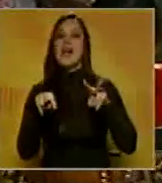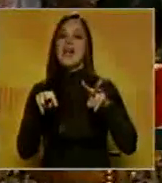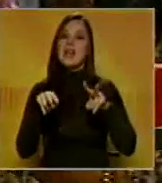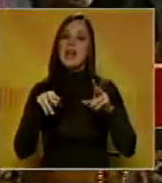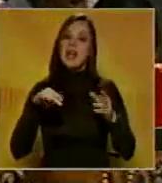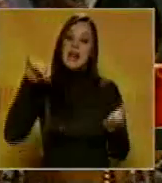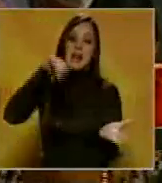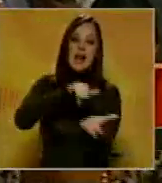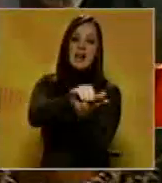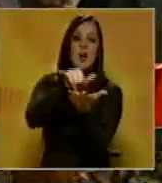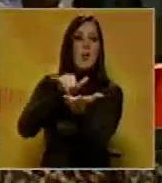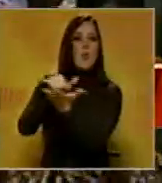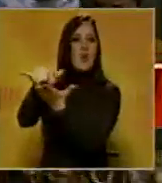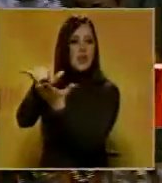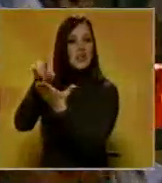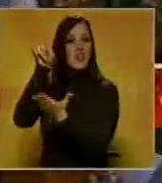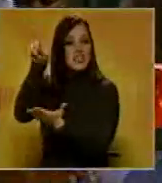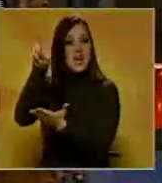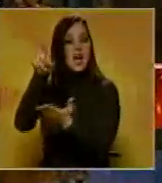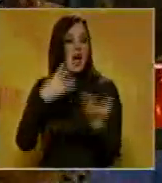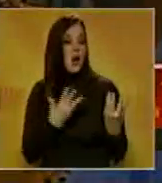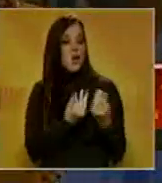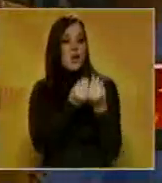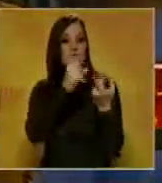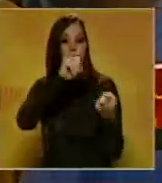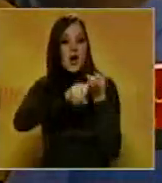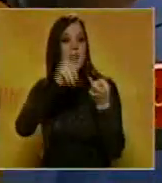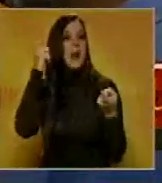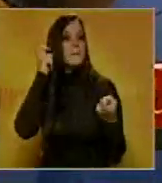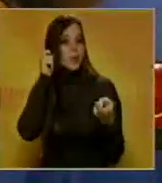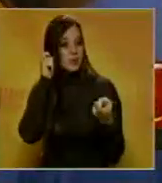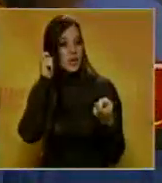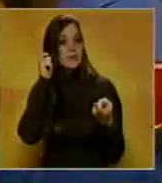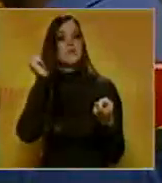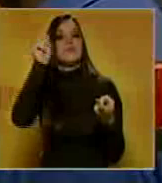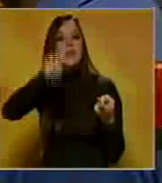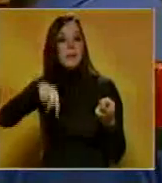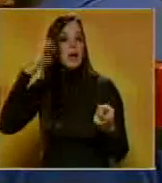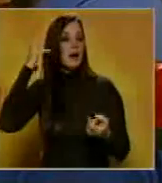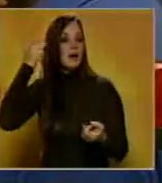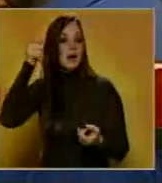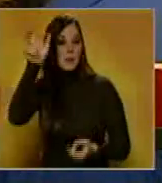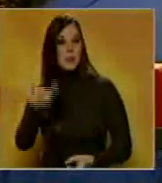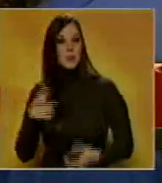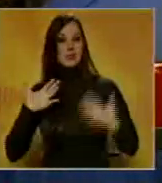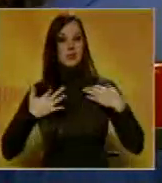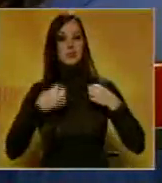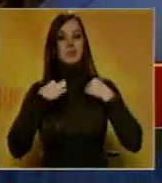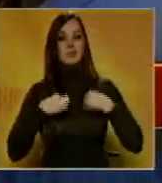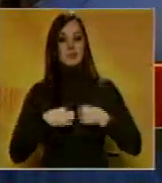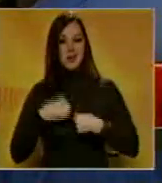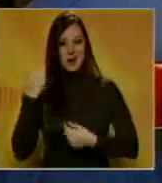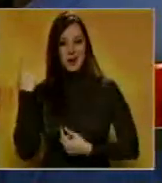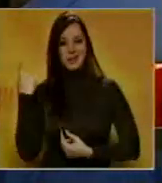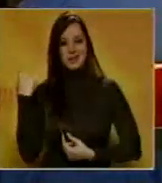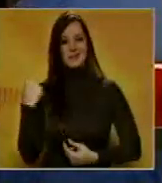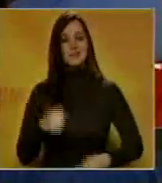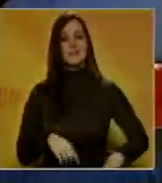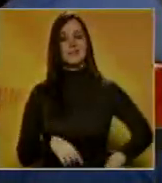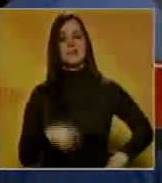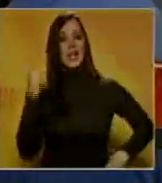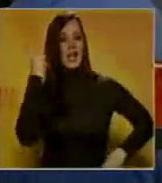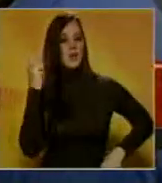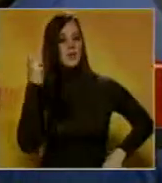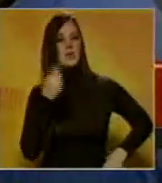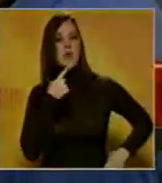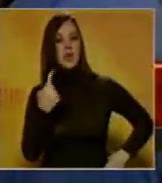en compañía de la primera dama Cilia Flores y canciller de la República Delcy Rodríguez. Escuchemos parte de sus declaraciones.